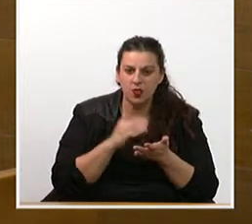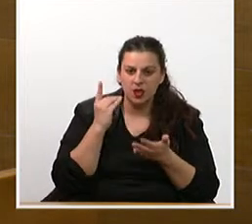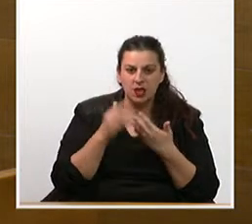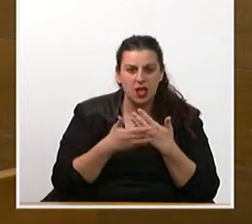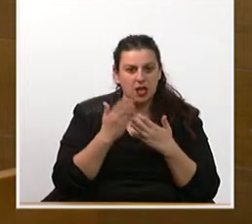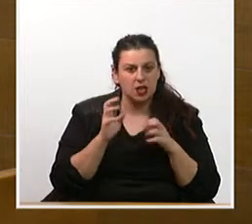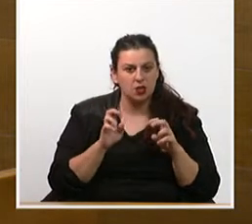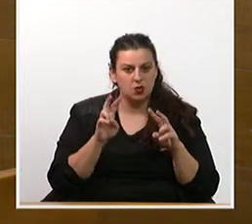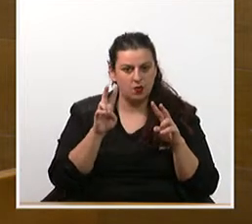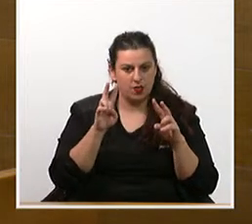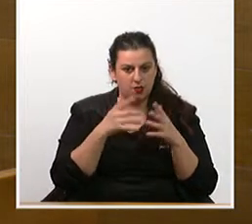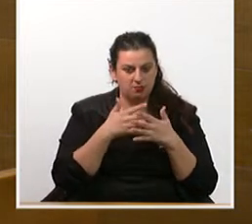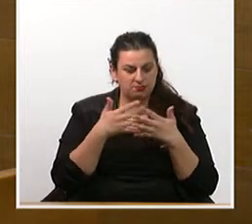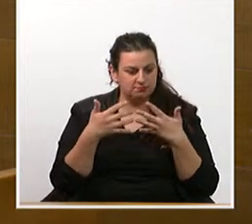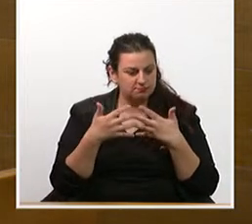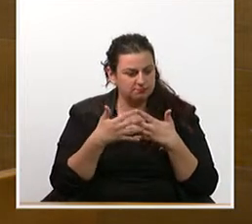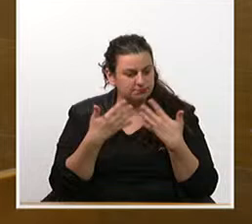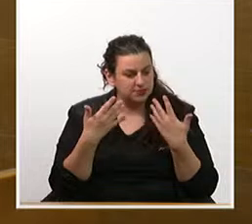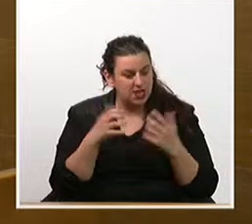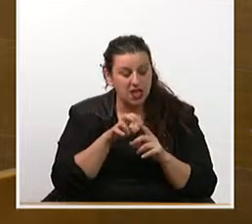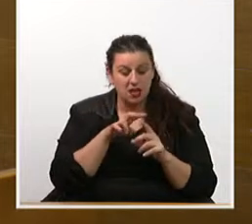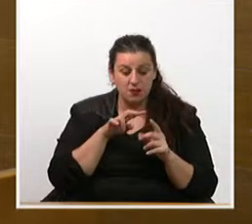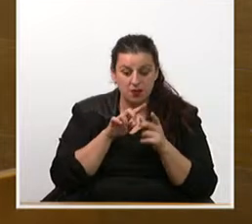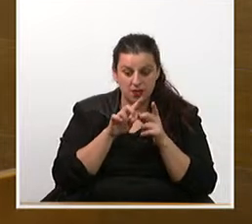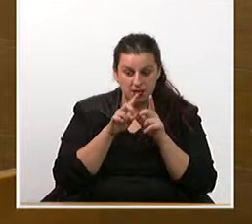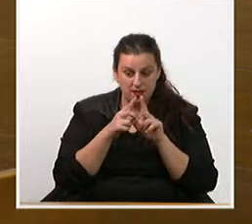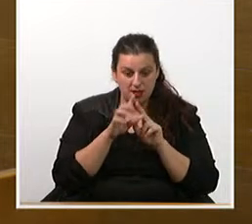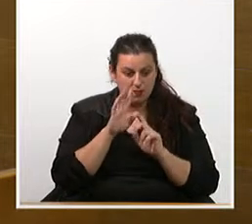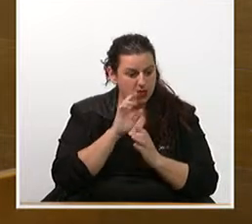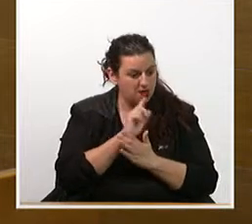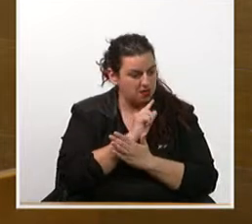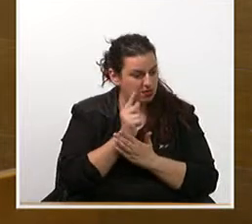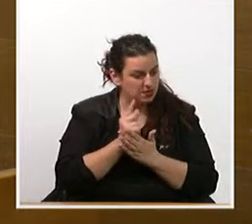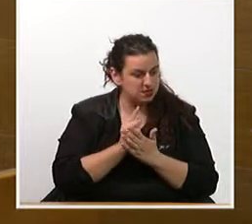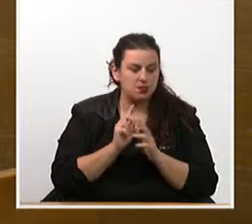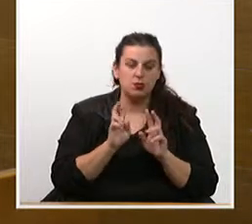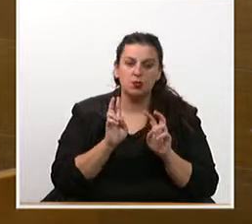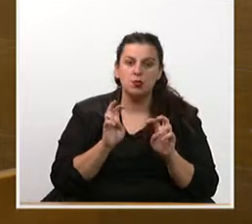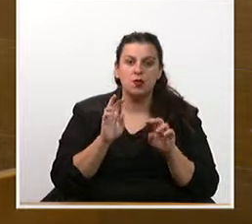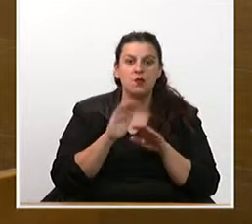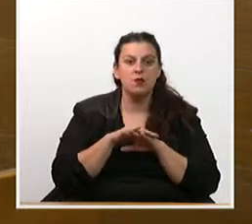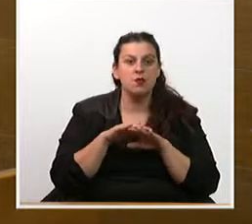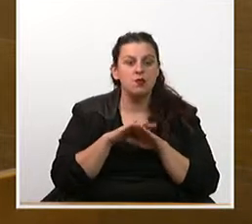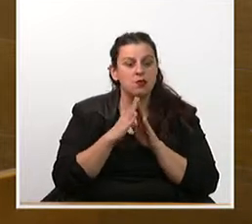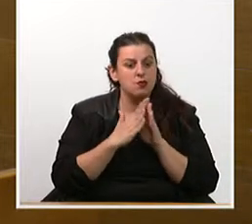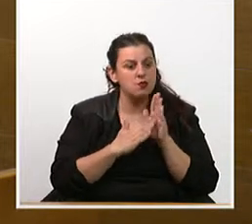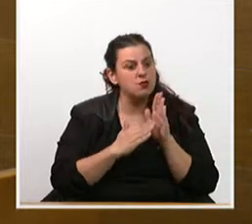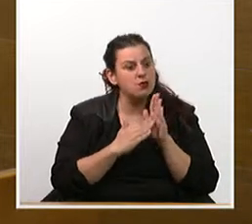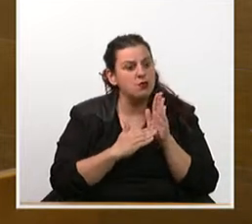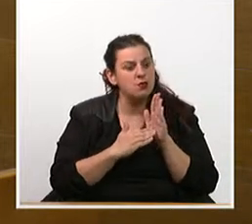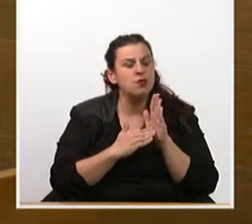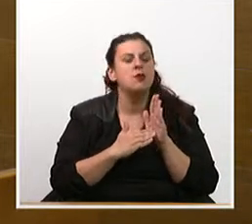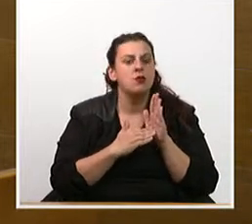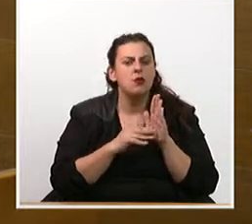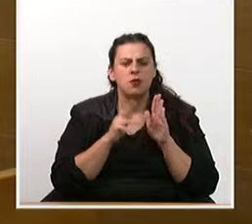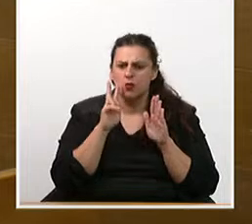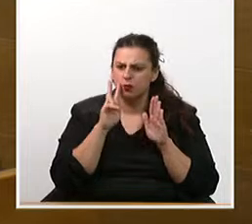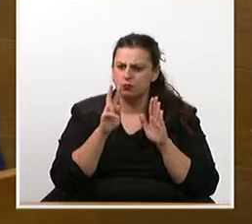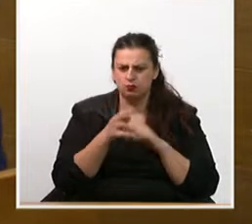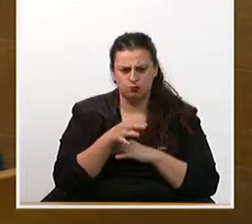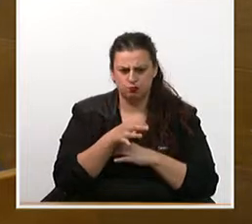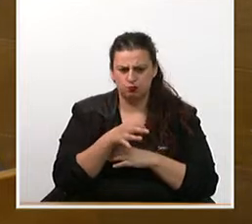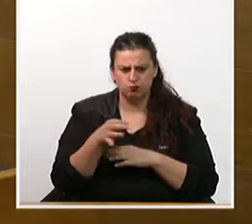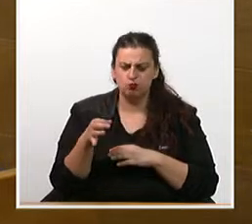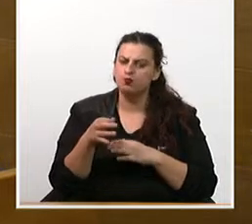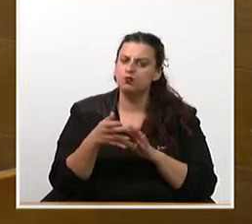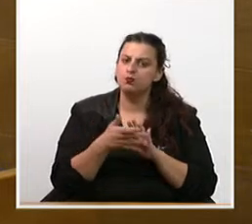Innovación Este cambio de enfoque por el diseño del nuevo consell consideramos que ya en sí es un acierto pues supone